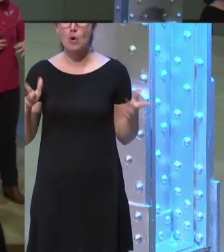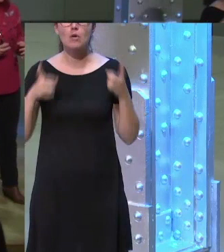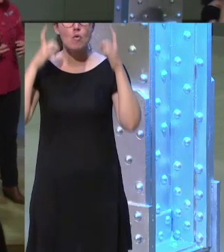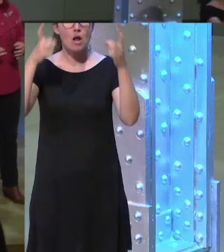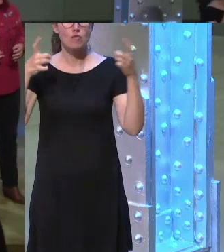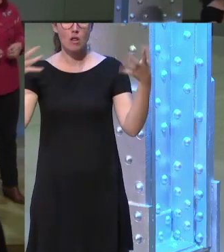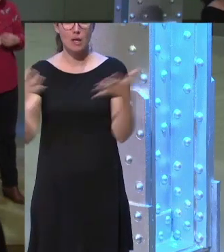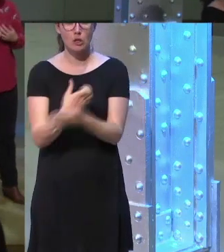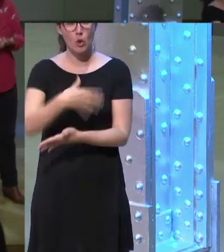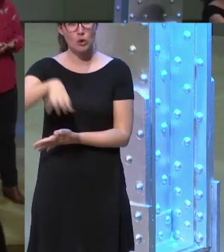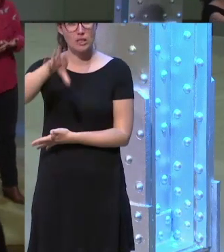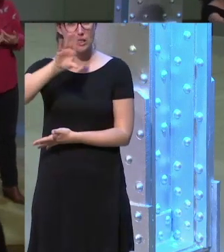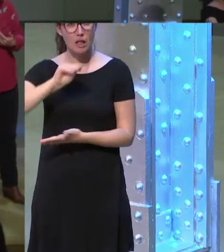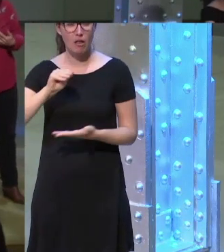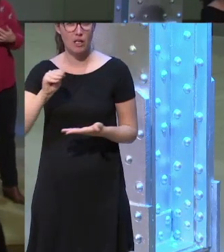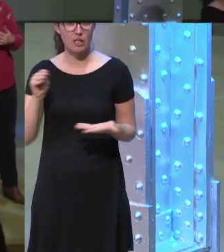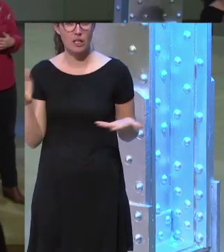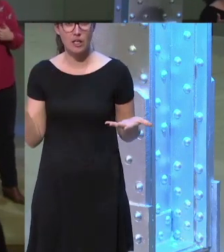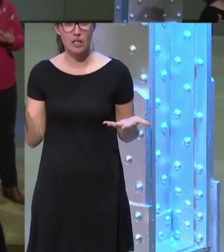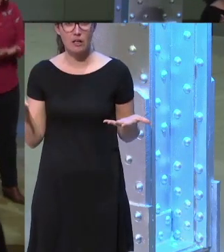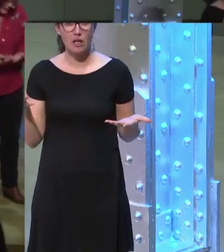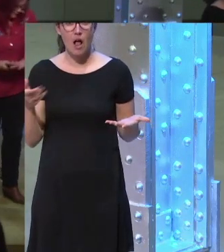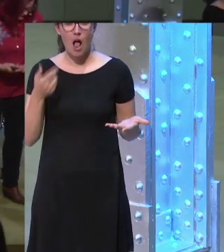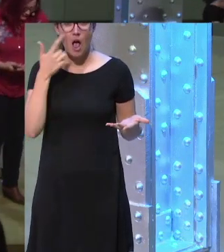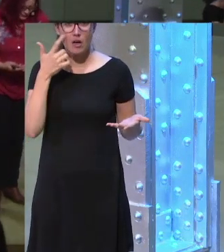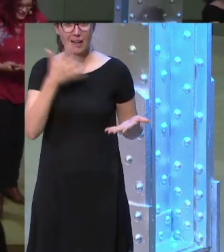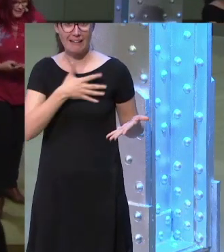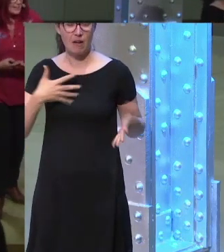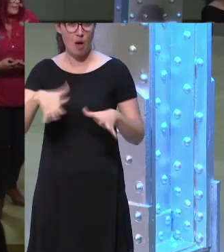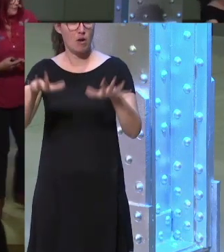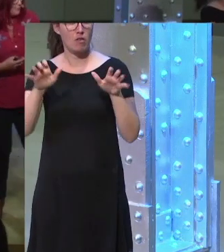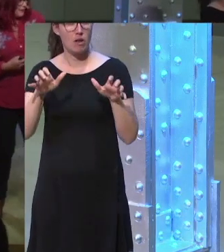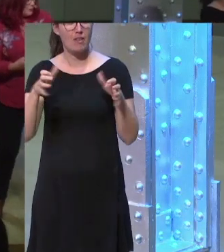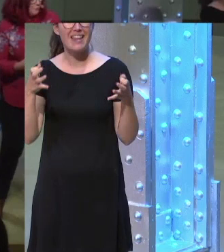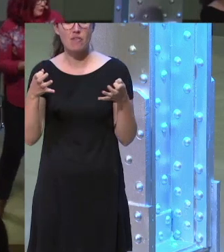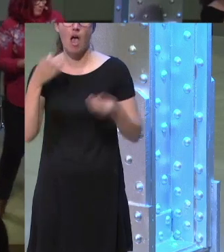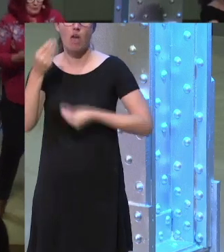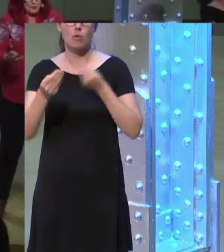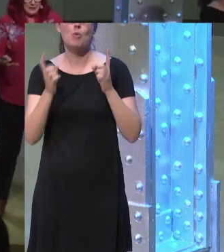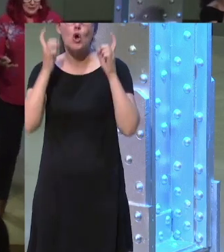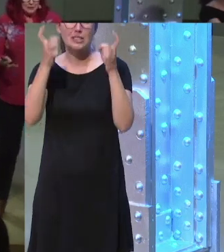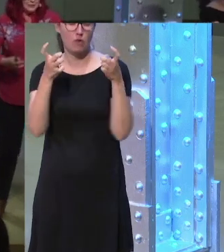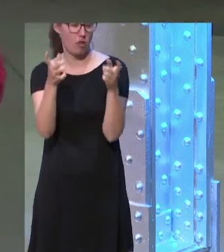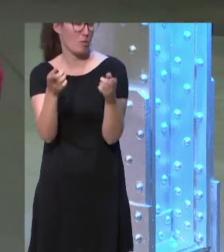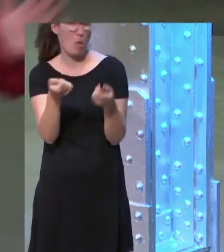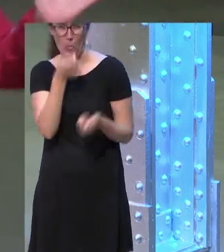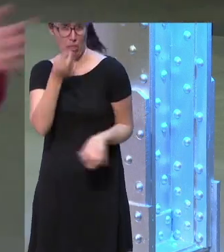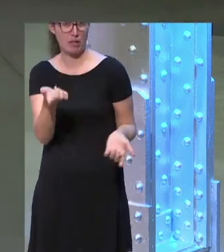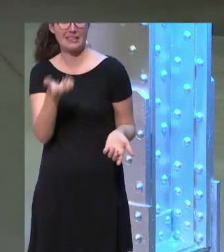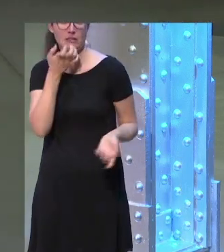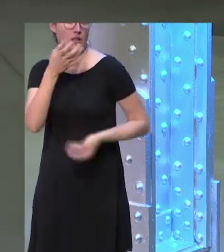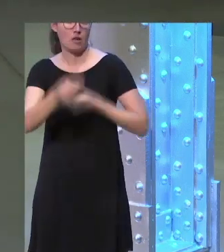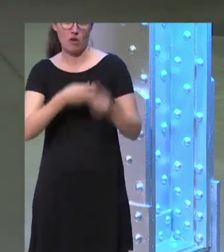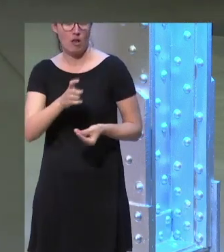en que todo se entienda y que sí que esperamos que el que quiera aprenderlo tenga que hacer un pequeño esfuerzo, pero chiquitito, y si no lo quiere hacer